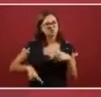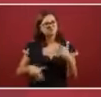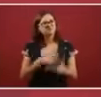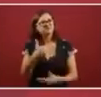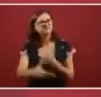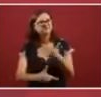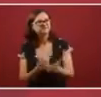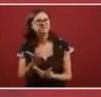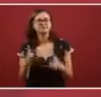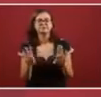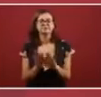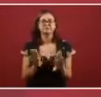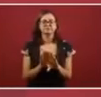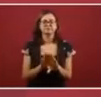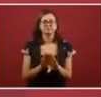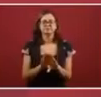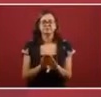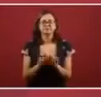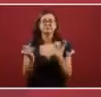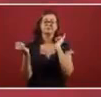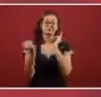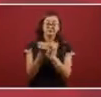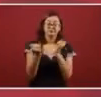a desmentir